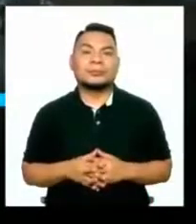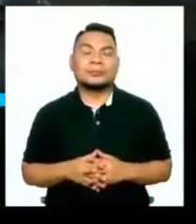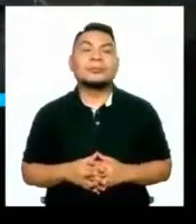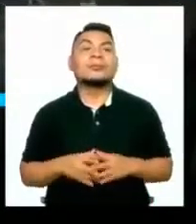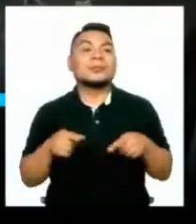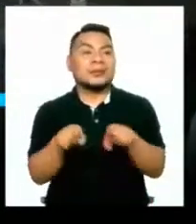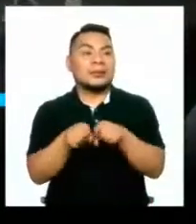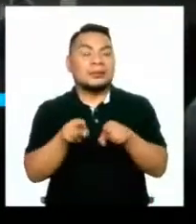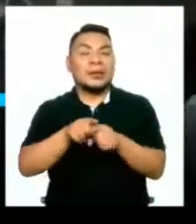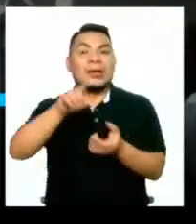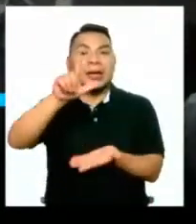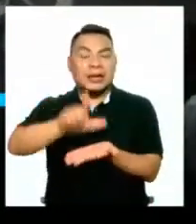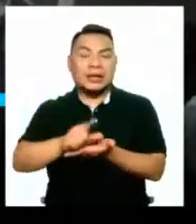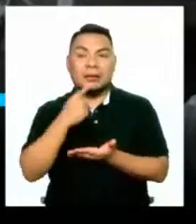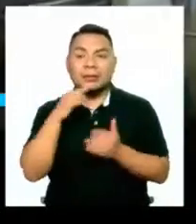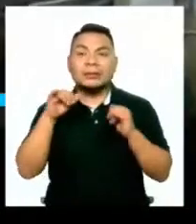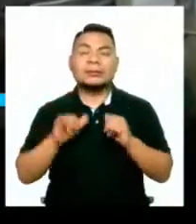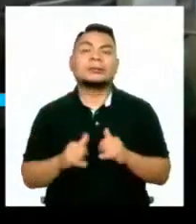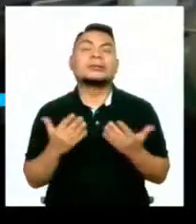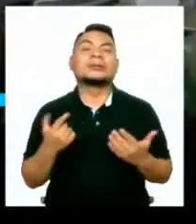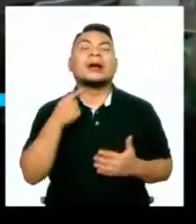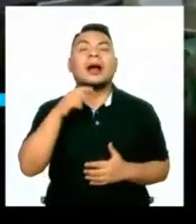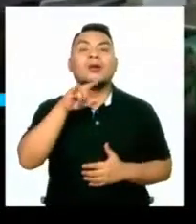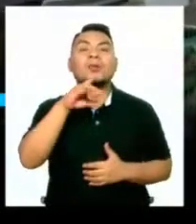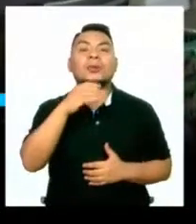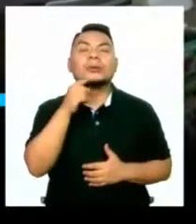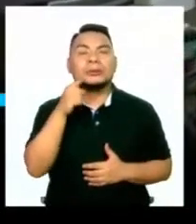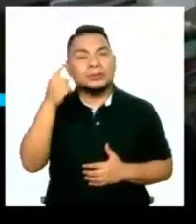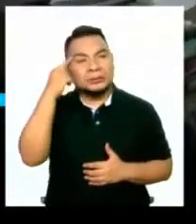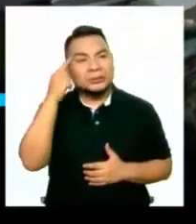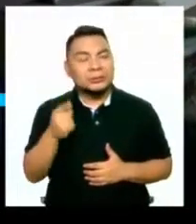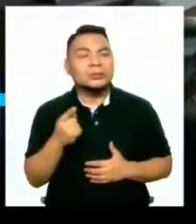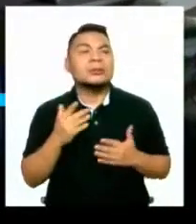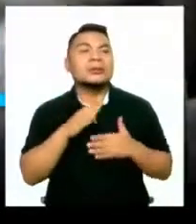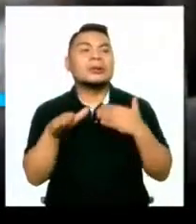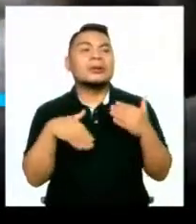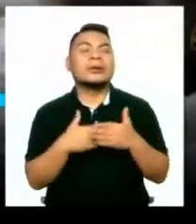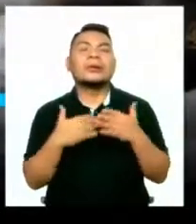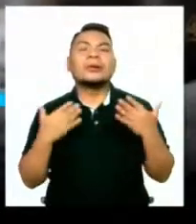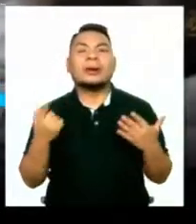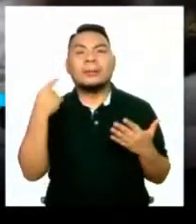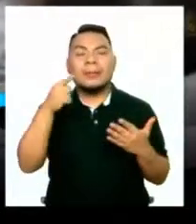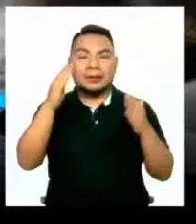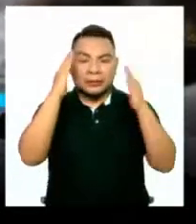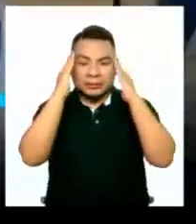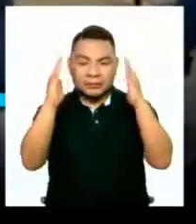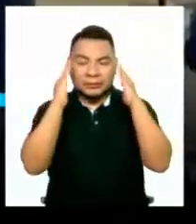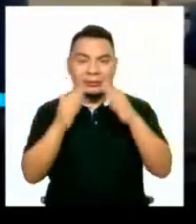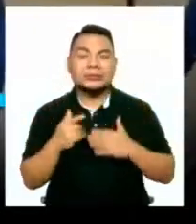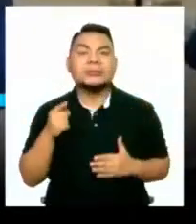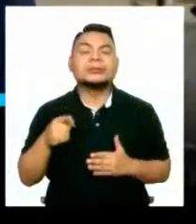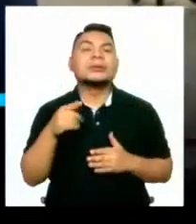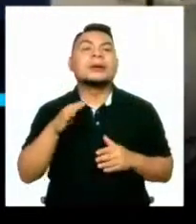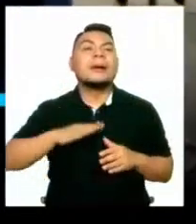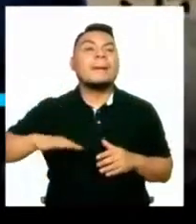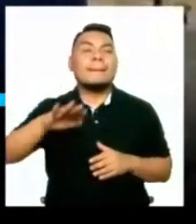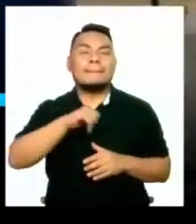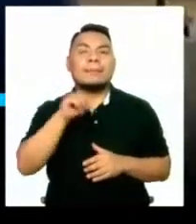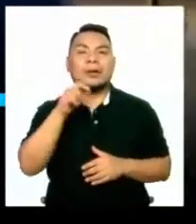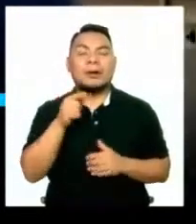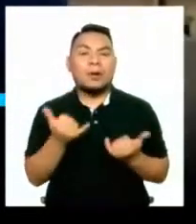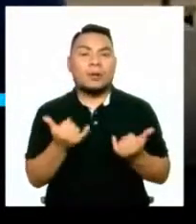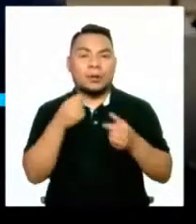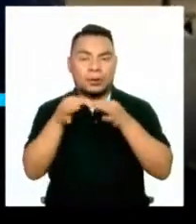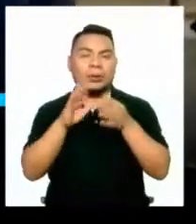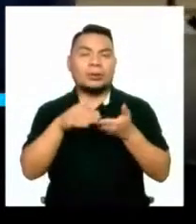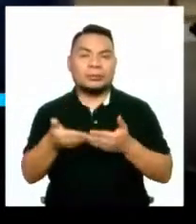Y también Lima se queda sin camas UCI con un déficit de médicos intensivistas para la atención de pacientes críticos. Tenemos